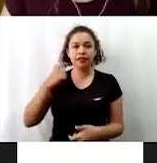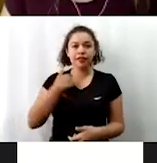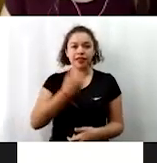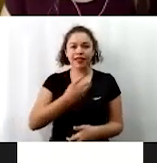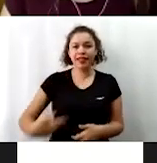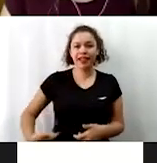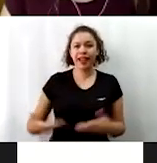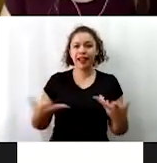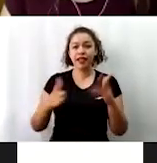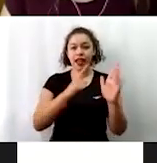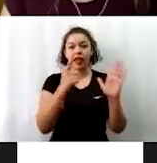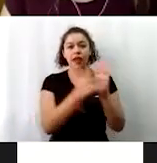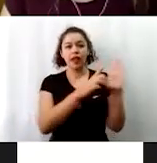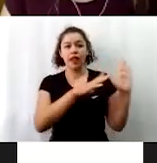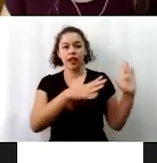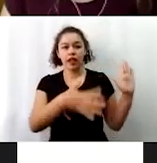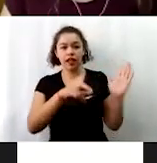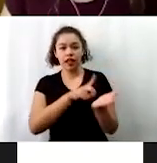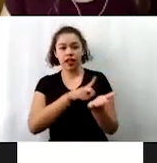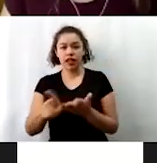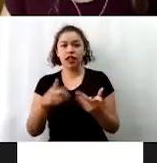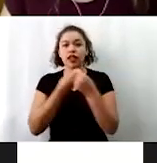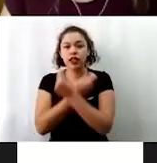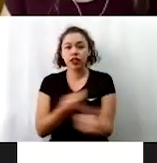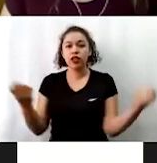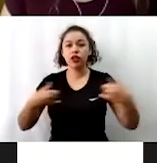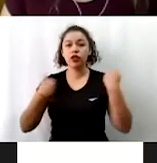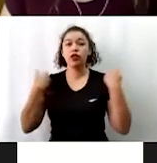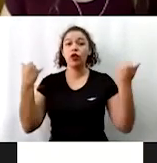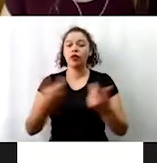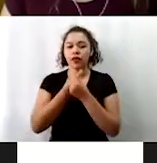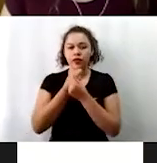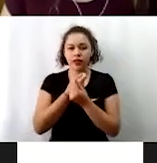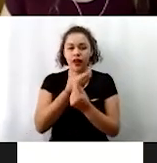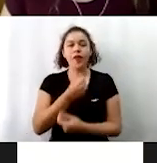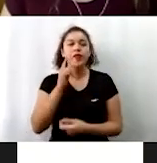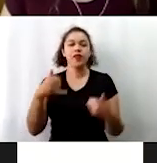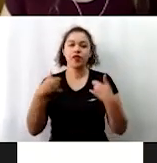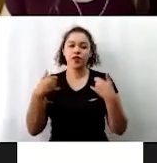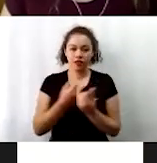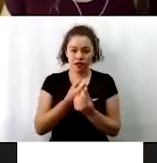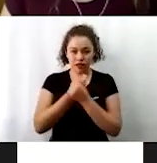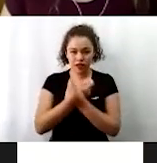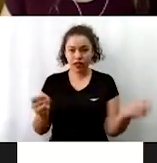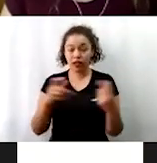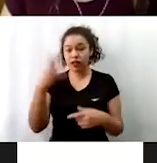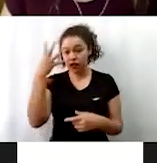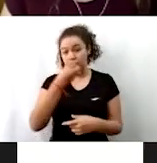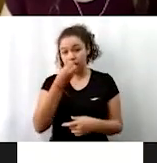creado una ley general de derechos de niñas, niños y adolescentes, que es maravilloso. Hoy también ha quedado relegado,